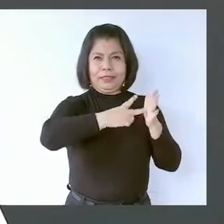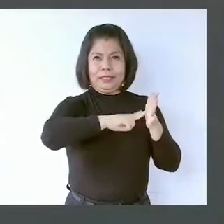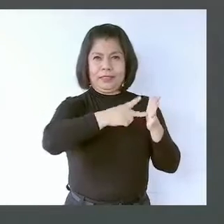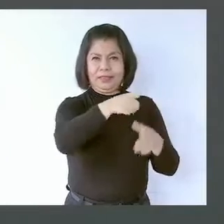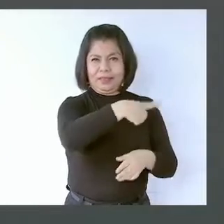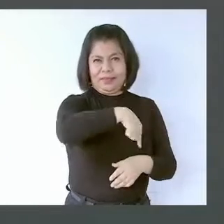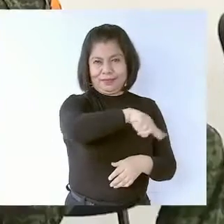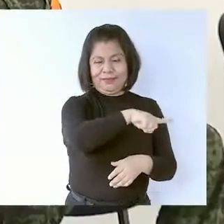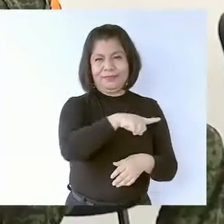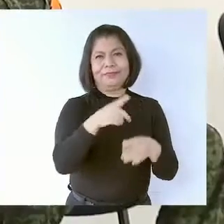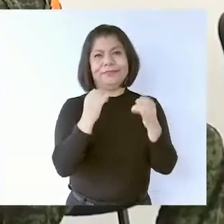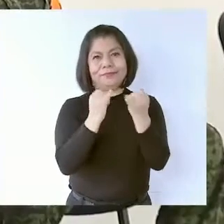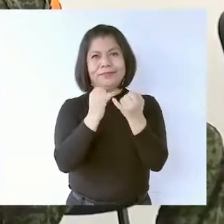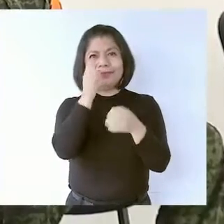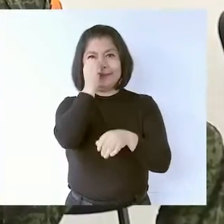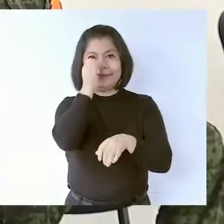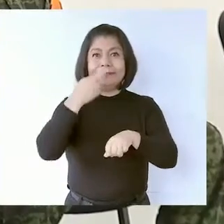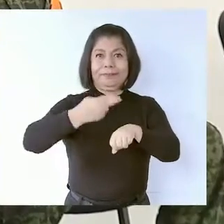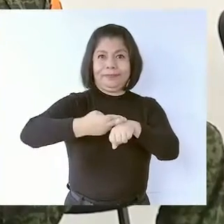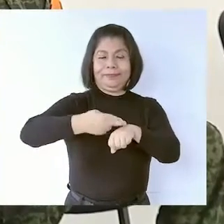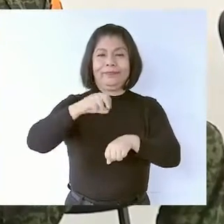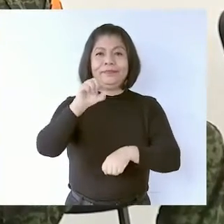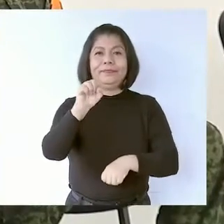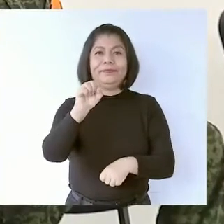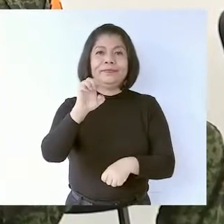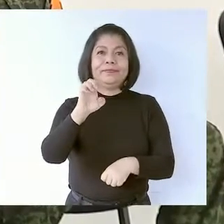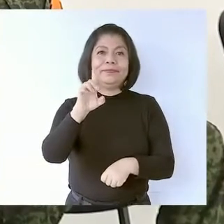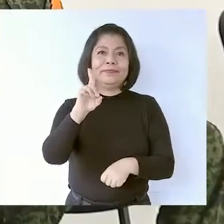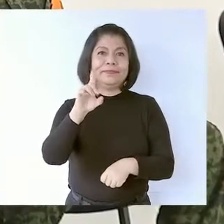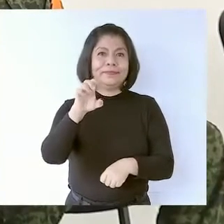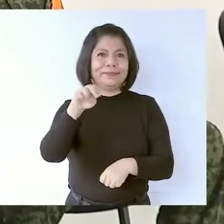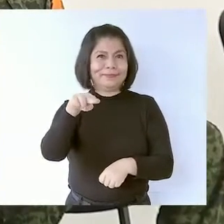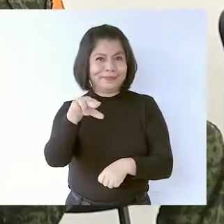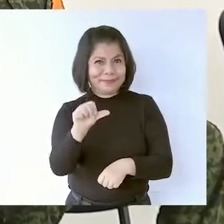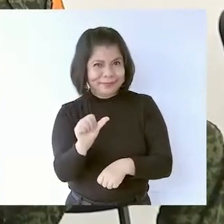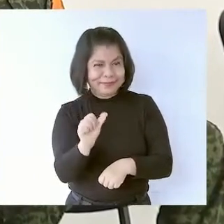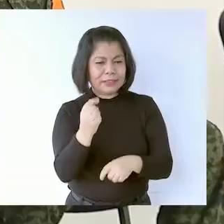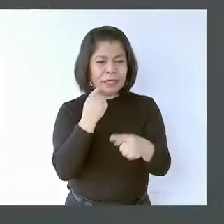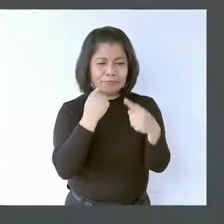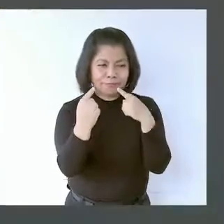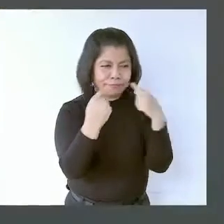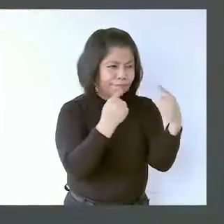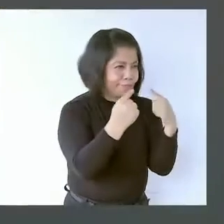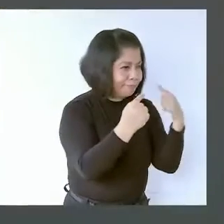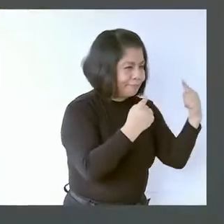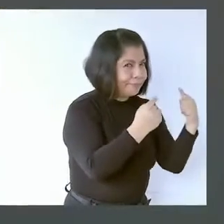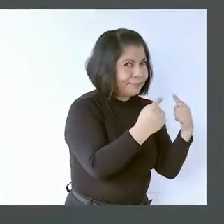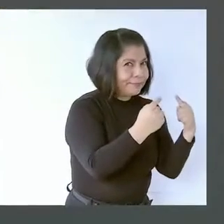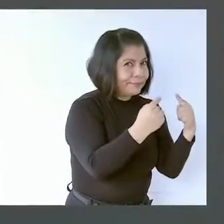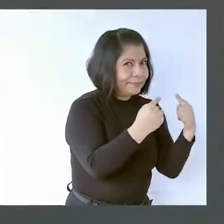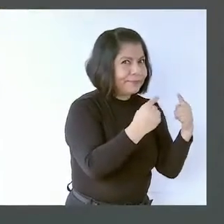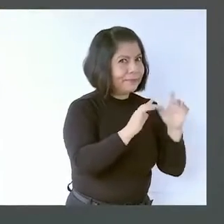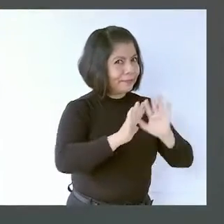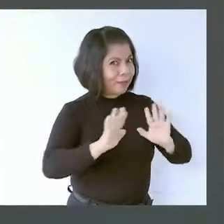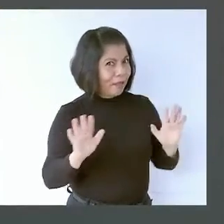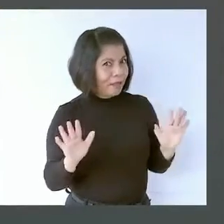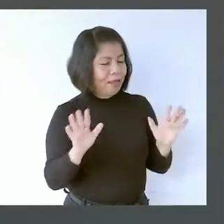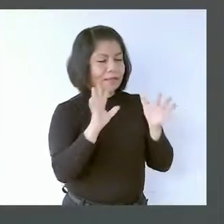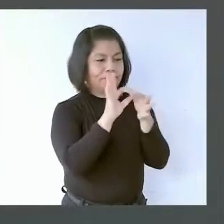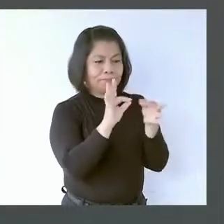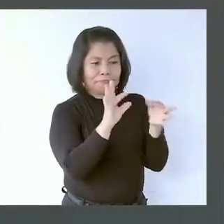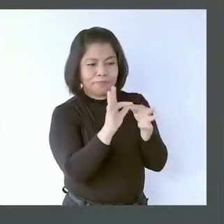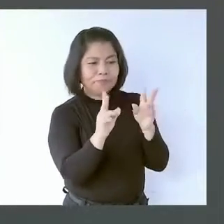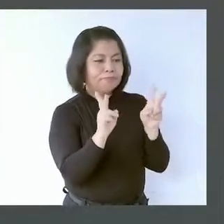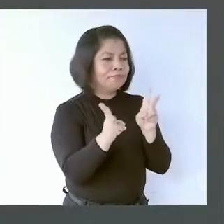Defensa, todos me presentaron como sorpresa hace muy poco